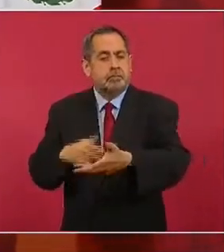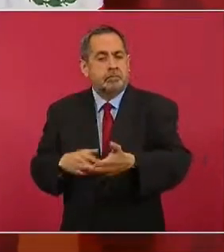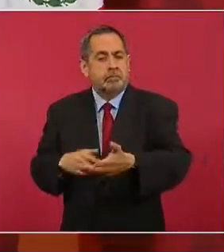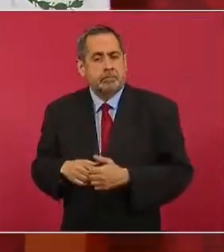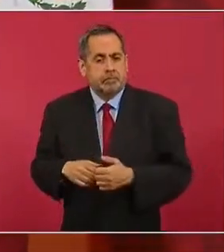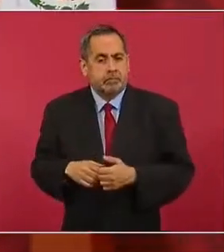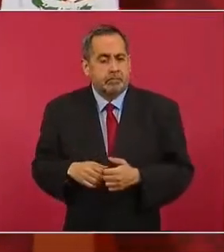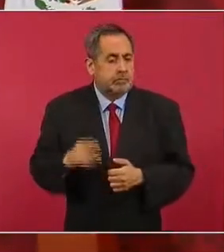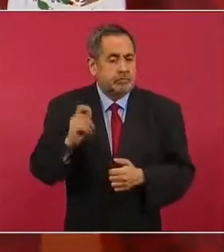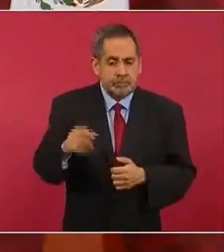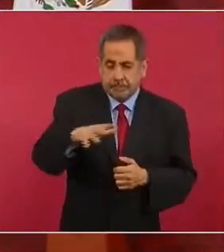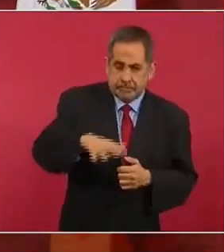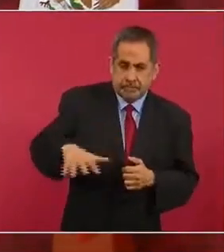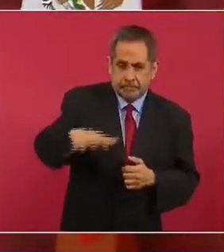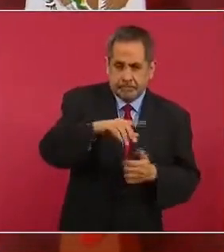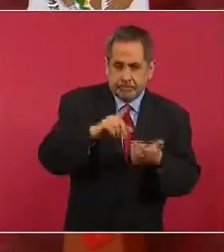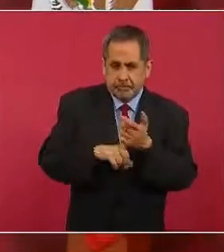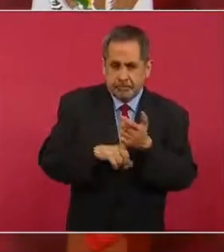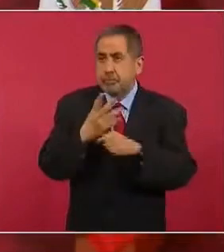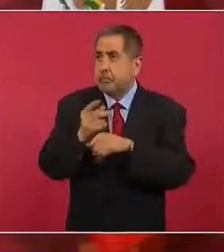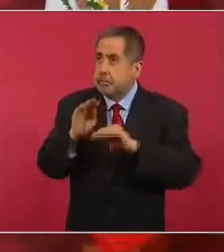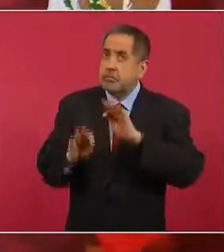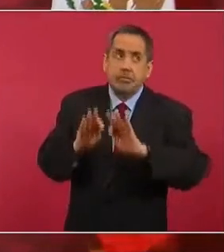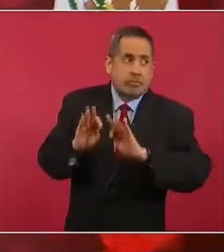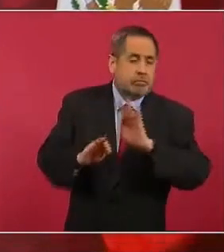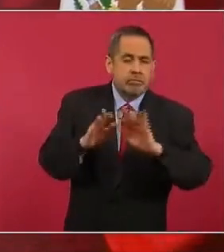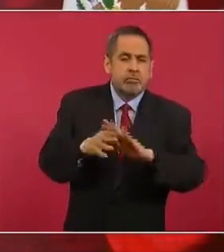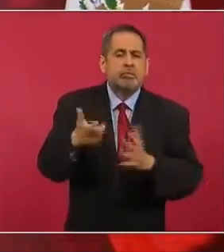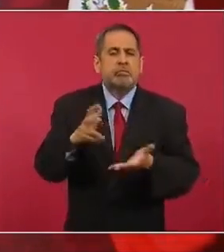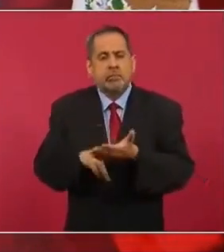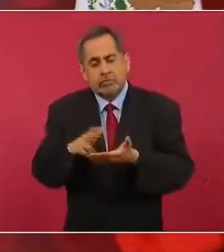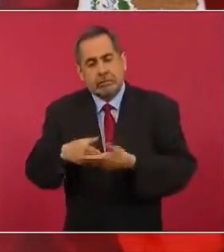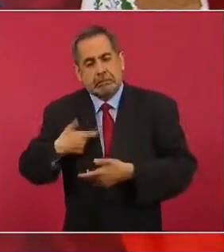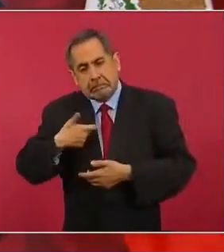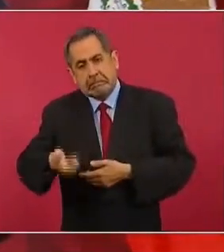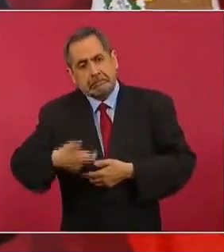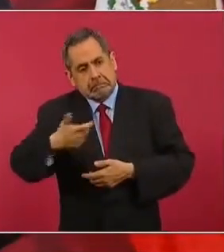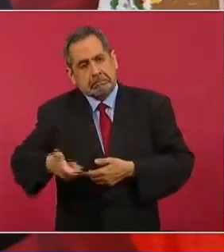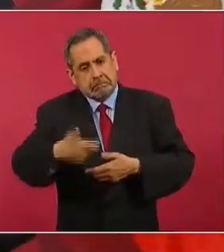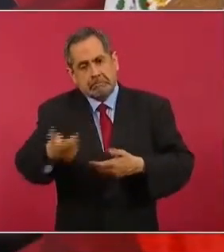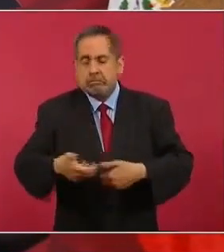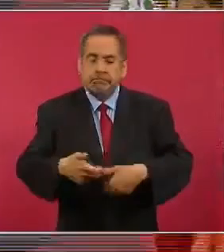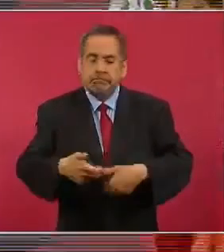que solo se le está dando mantenimiento, ¿cuánto nos cuesta?